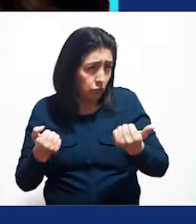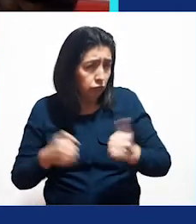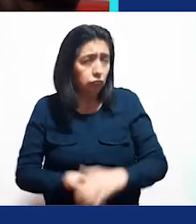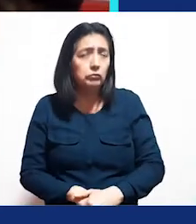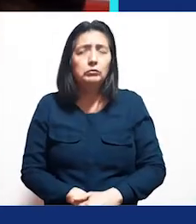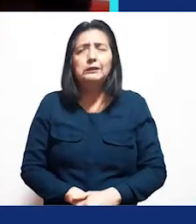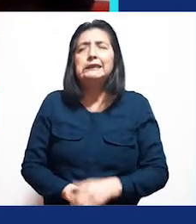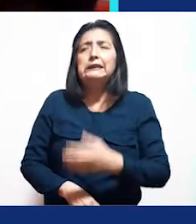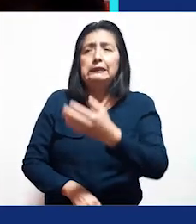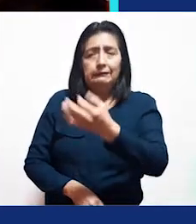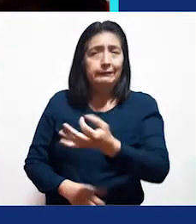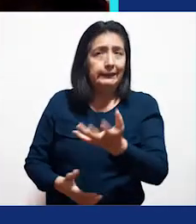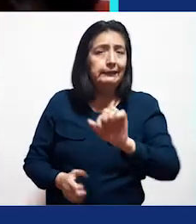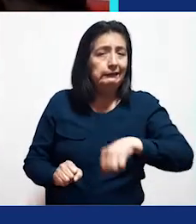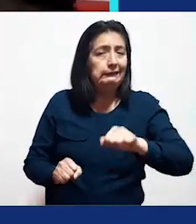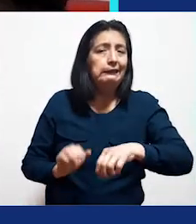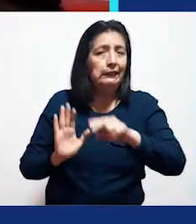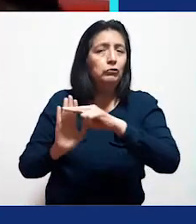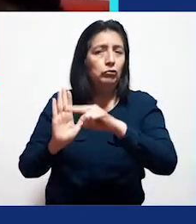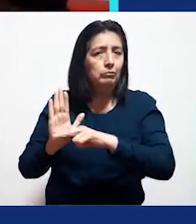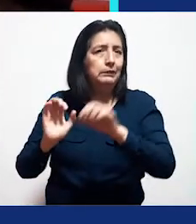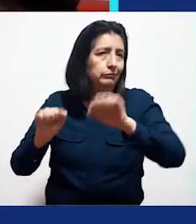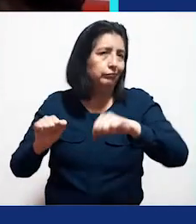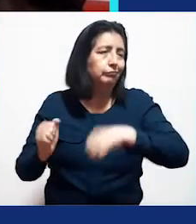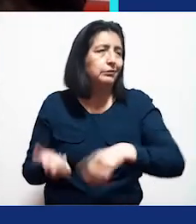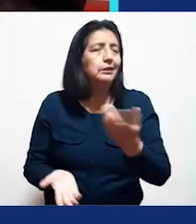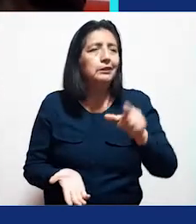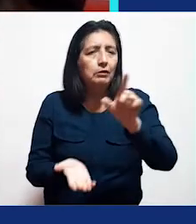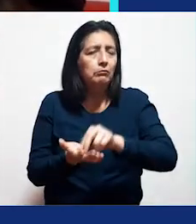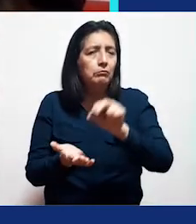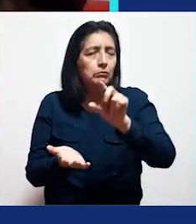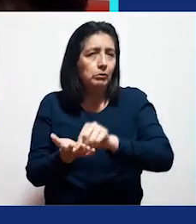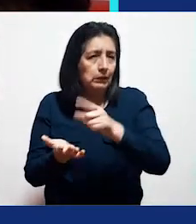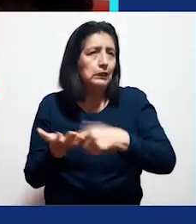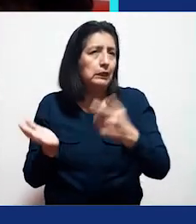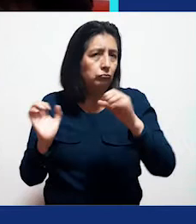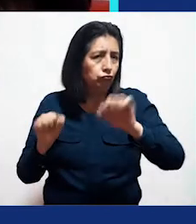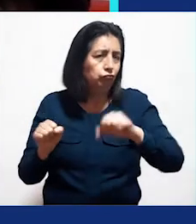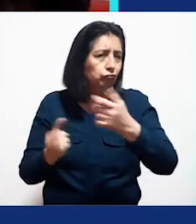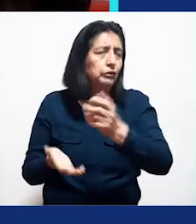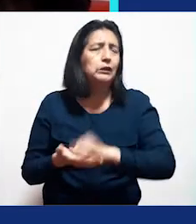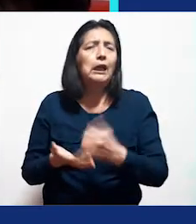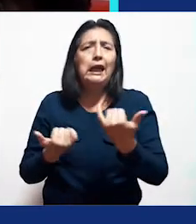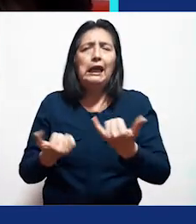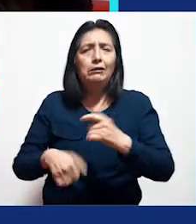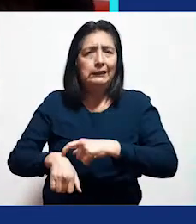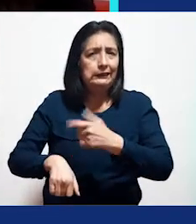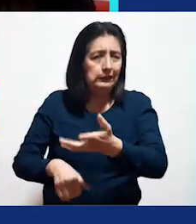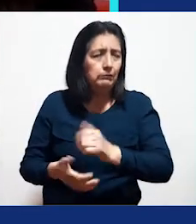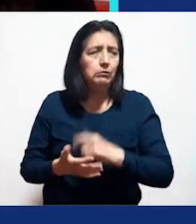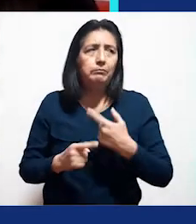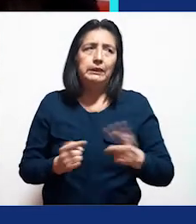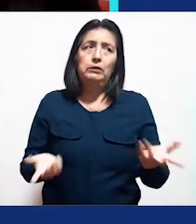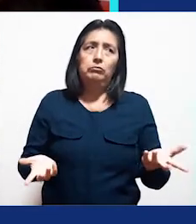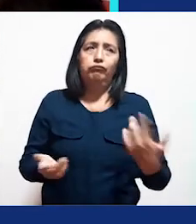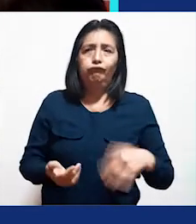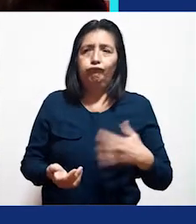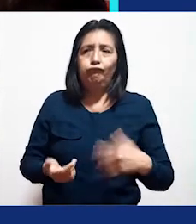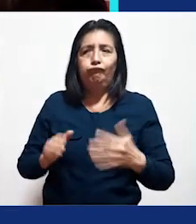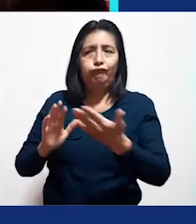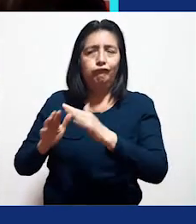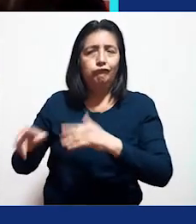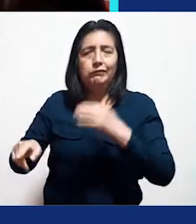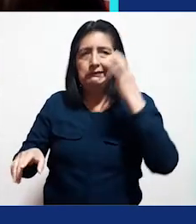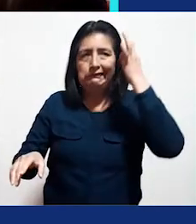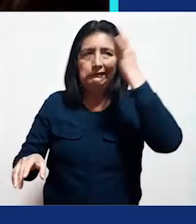sanitario? En efecto, hay normas que se han ido emitiendo en ese periodo. Sin embargo, la situación para los pueblos